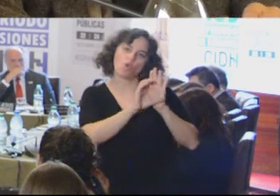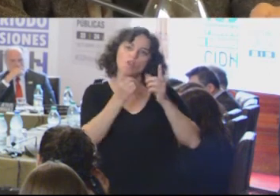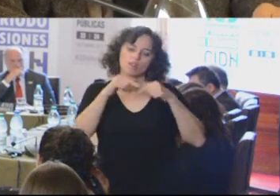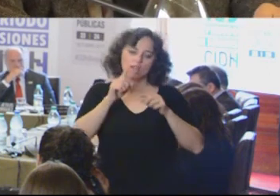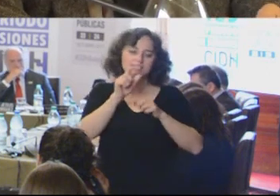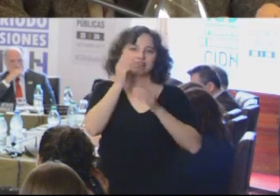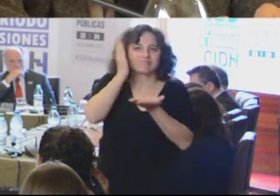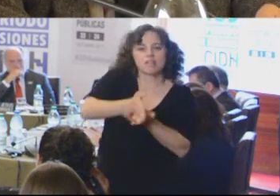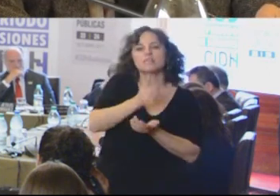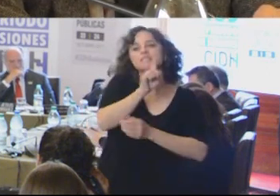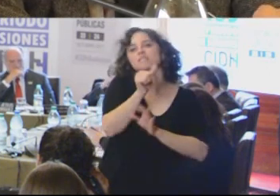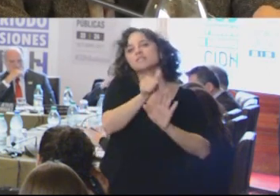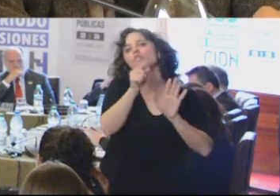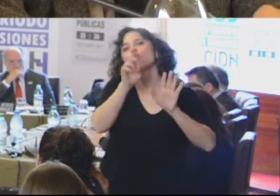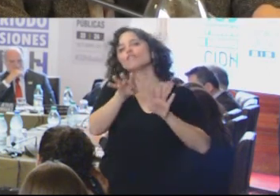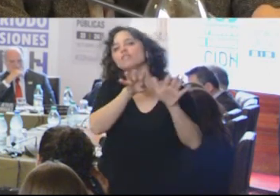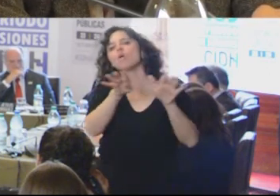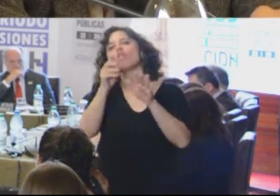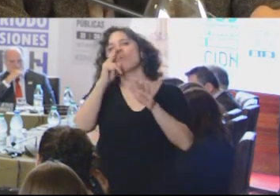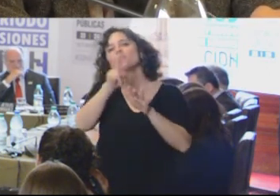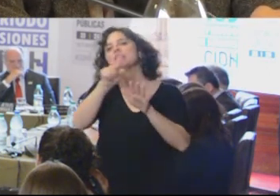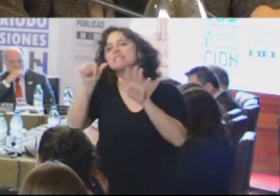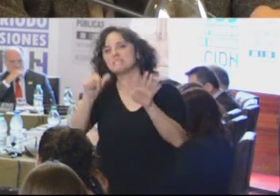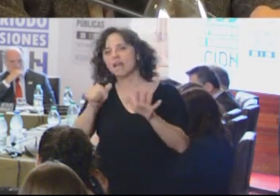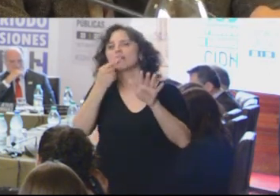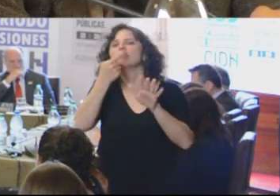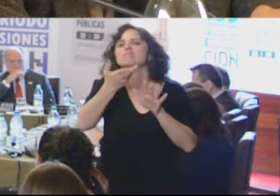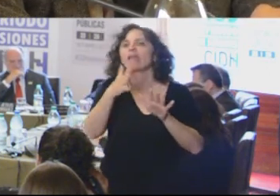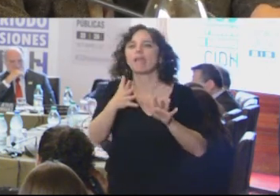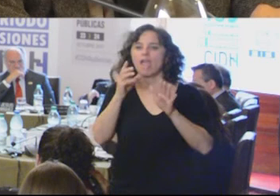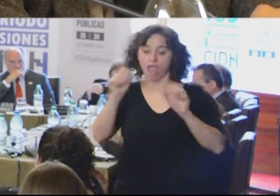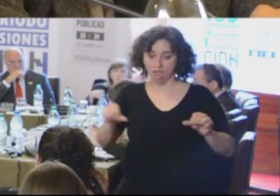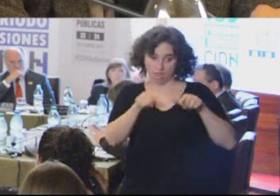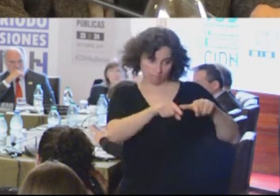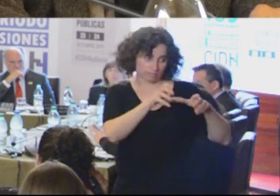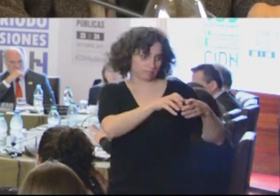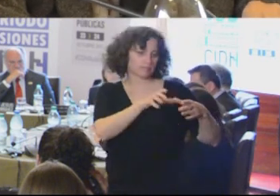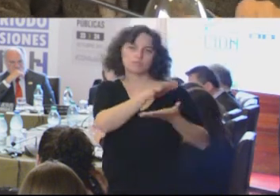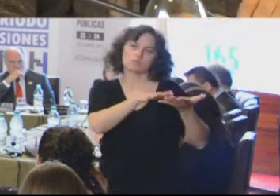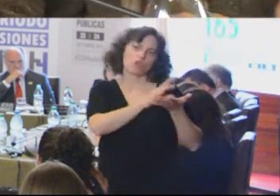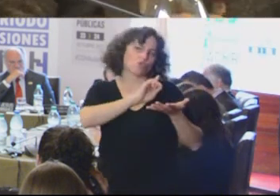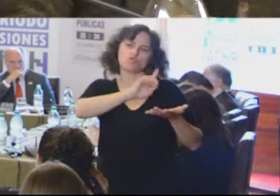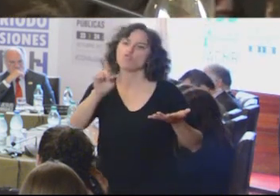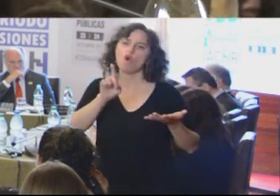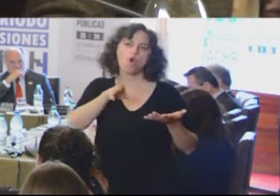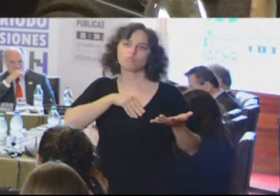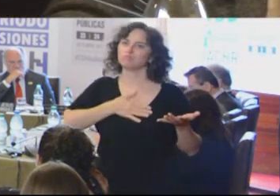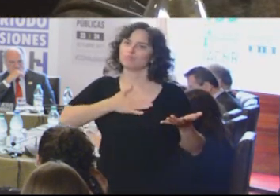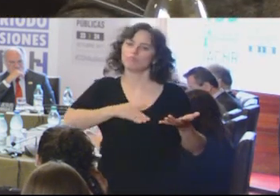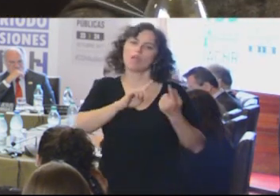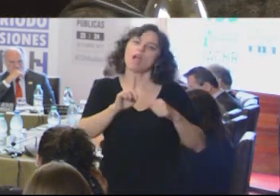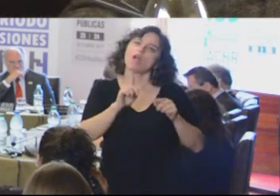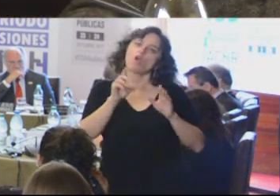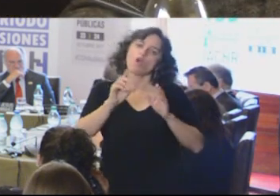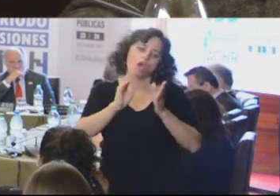699 de 2016 la cual expone que dicho acto legislativo no configura una sustitución de la